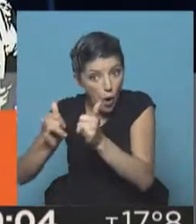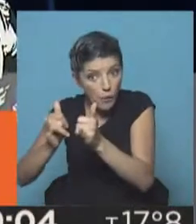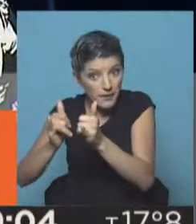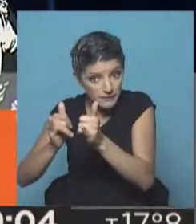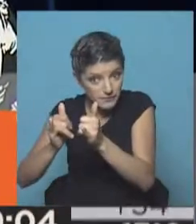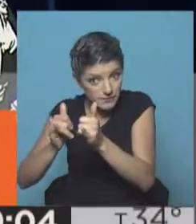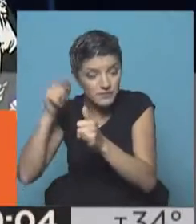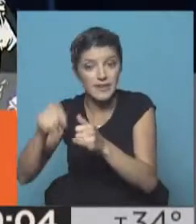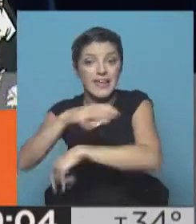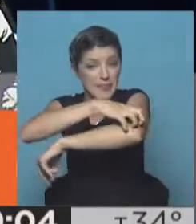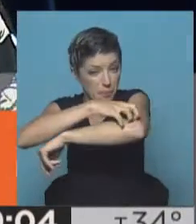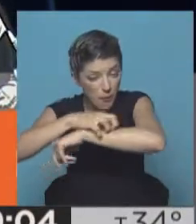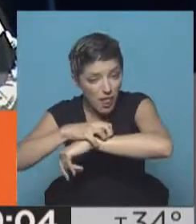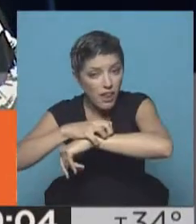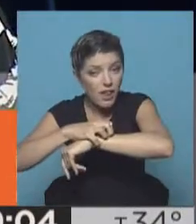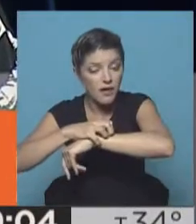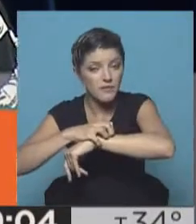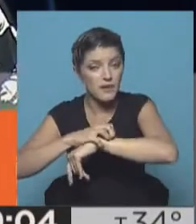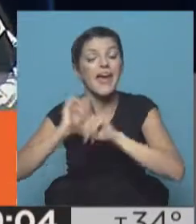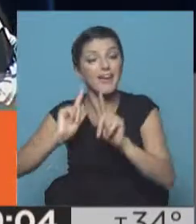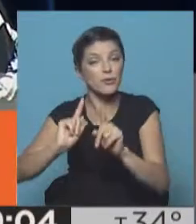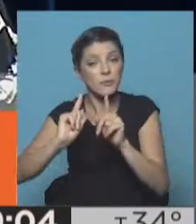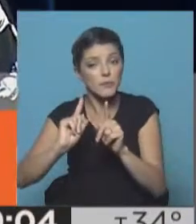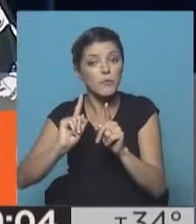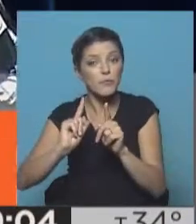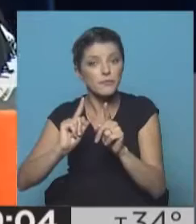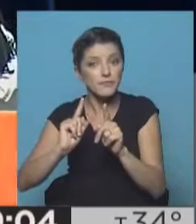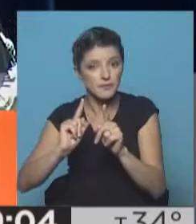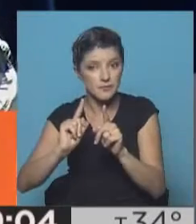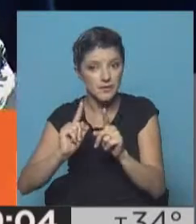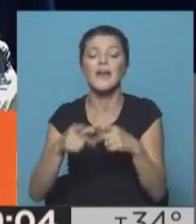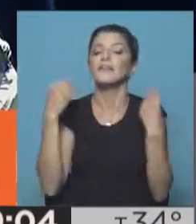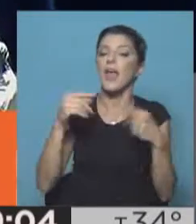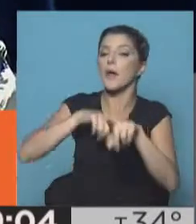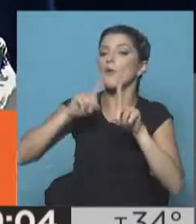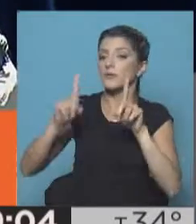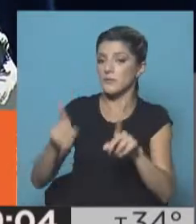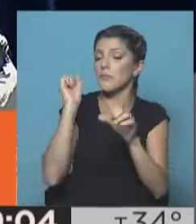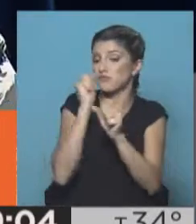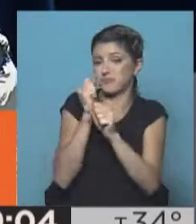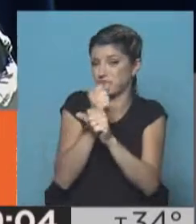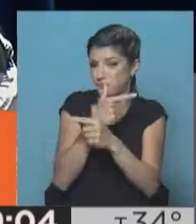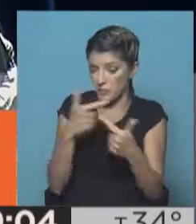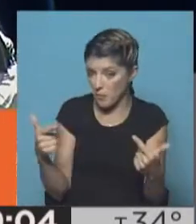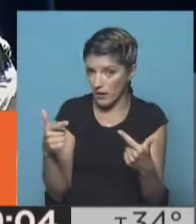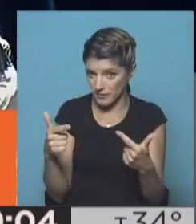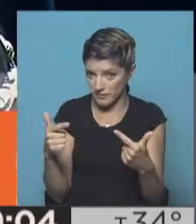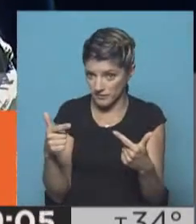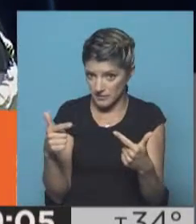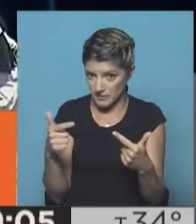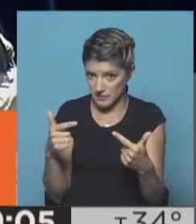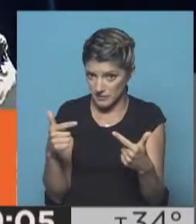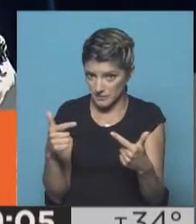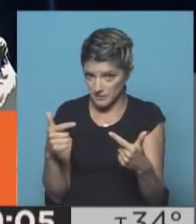la indigencia y de la pobreza están afectados por tasas de desocupación abierta muchísimo más altas